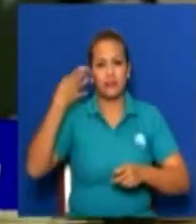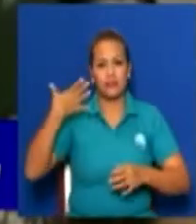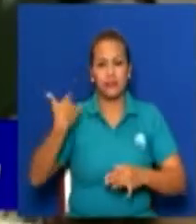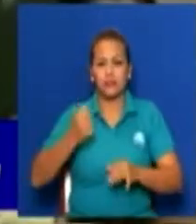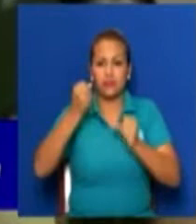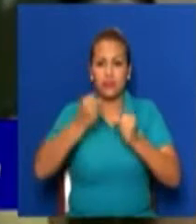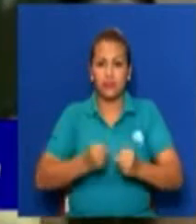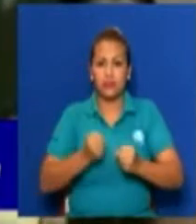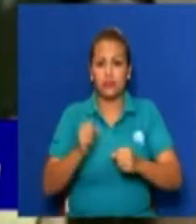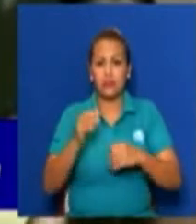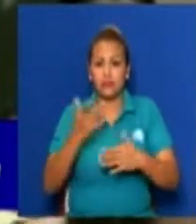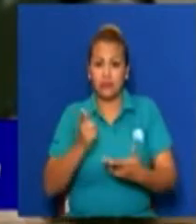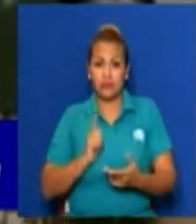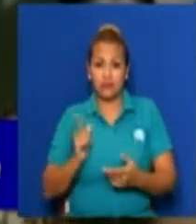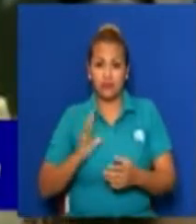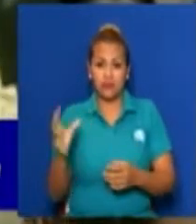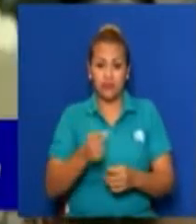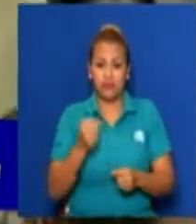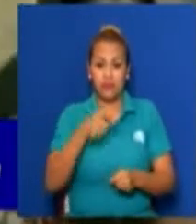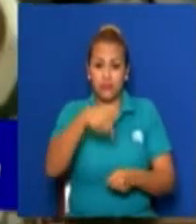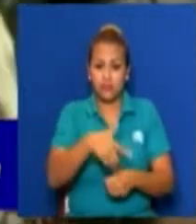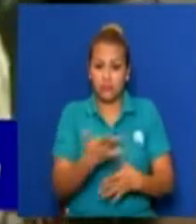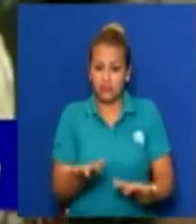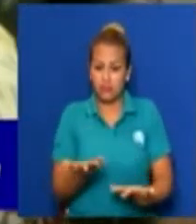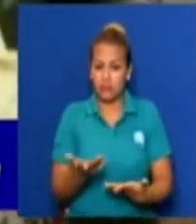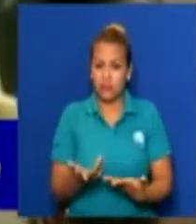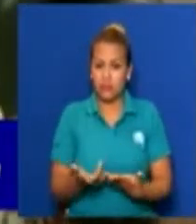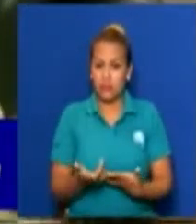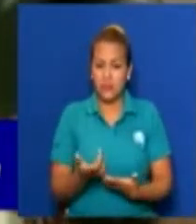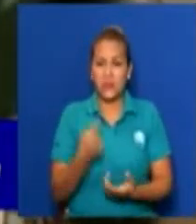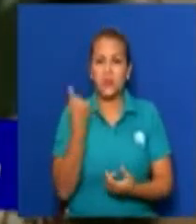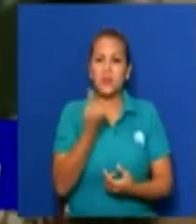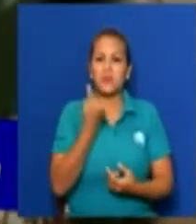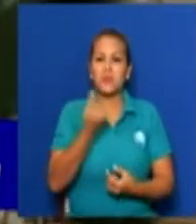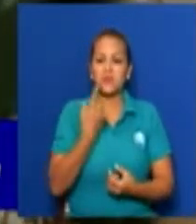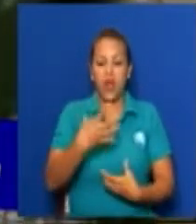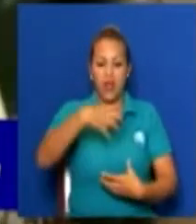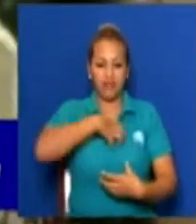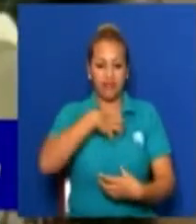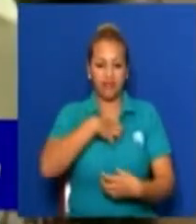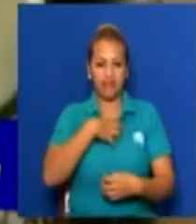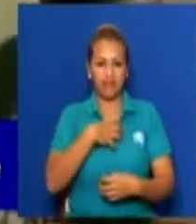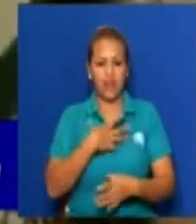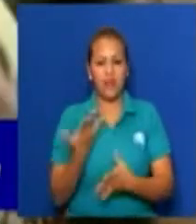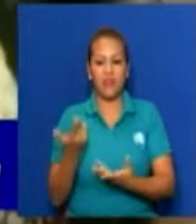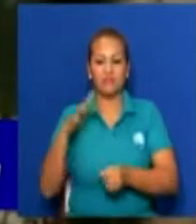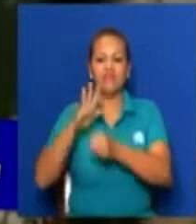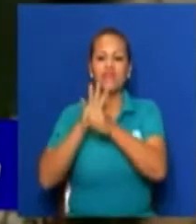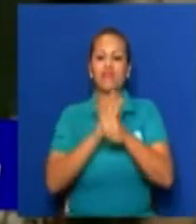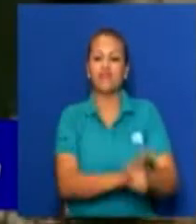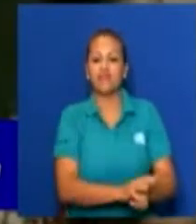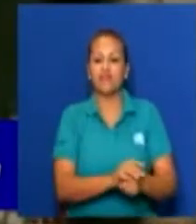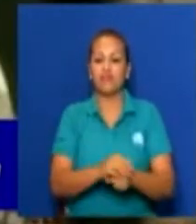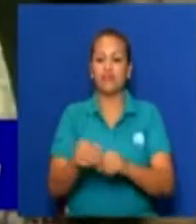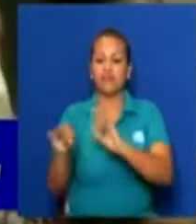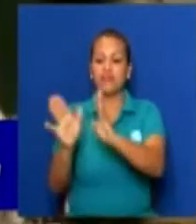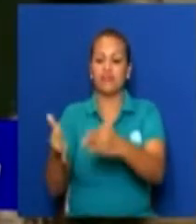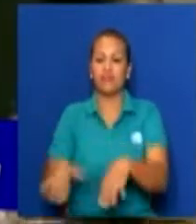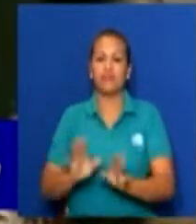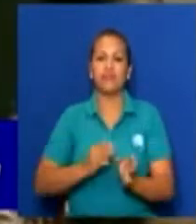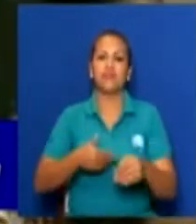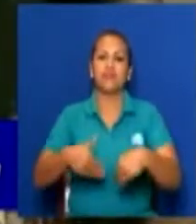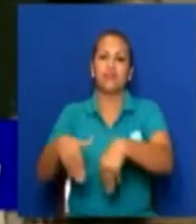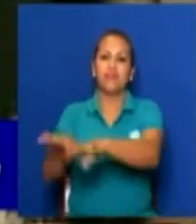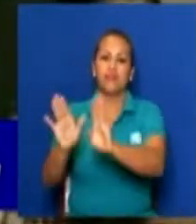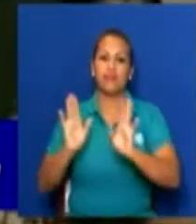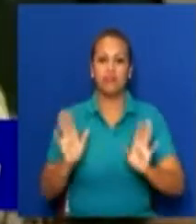que tienen algunos medios de producción, pues simplemente logran imponerse sobre la mujer e instalar el